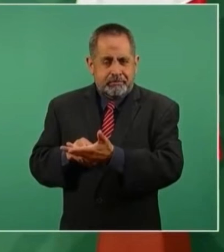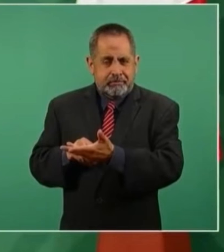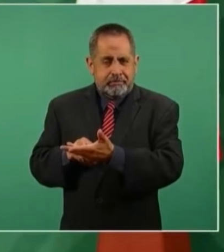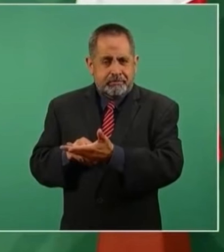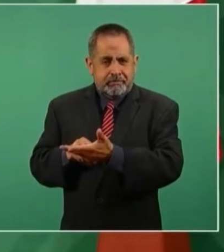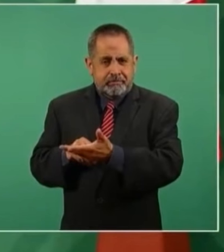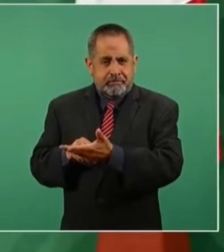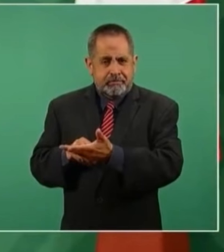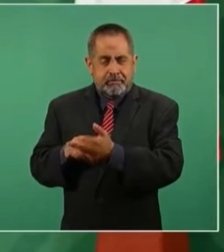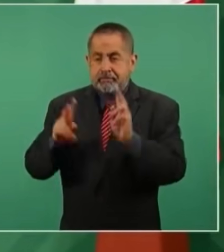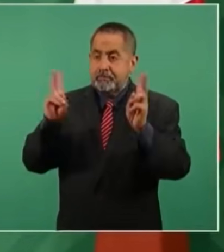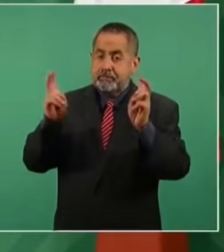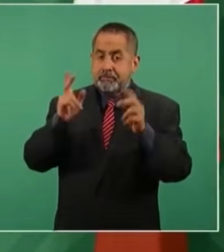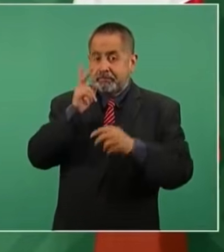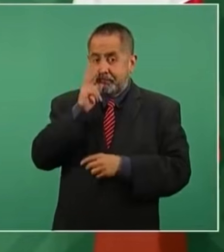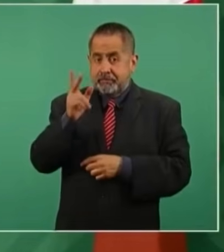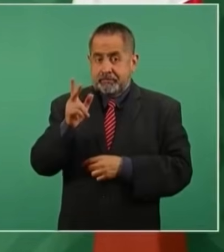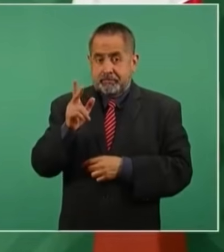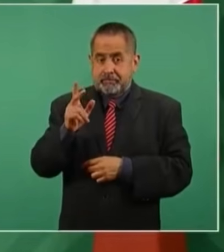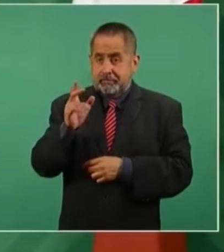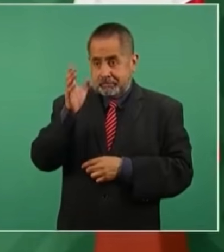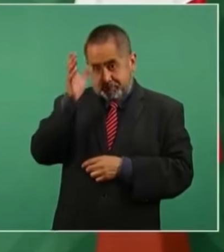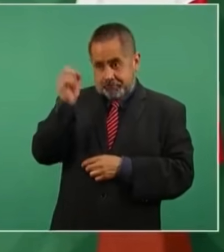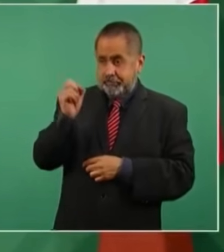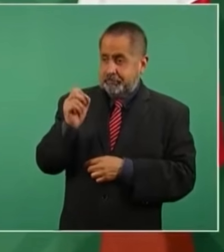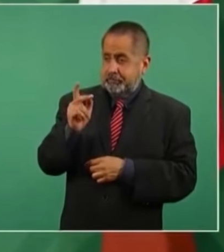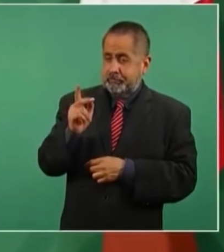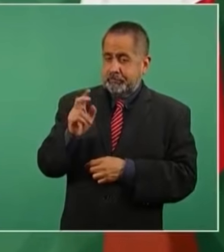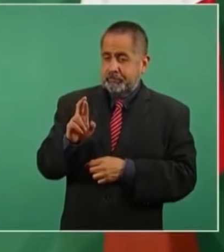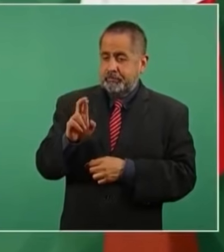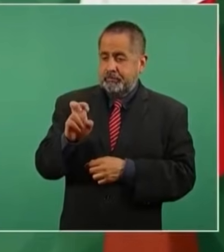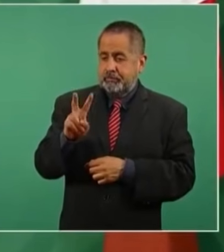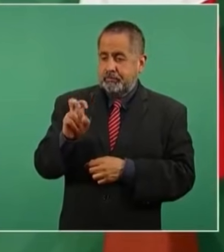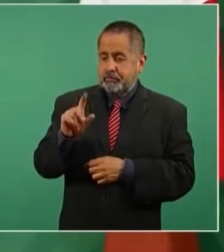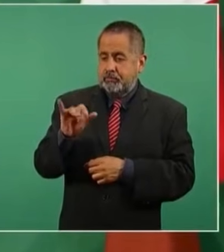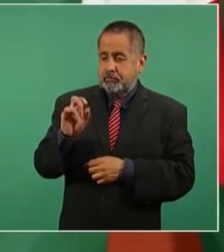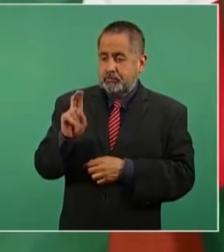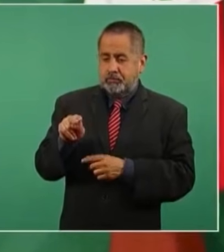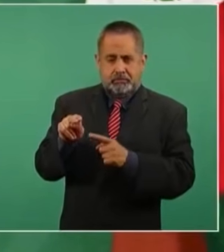tienes la palabra, el término, el concepto revolucionario,